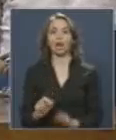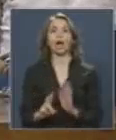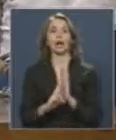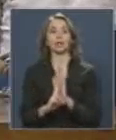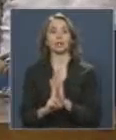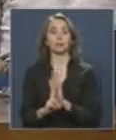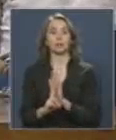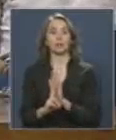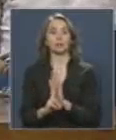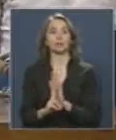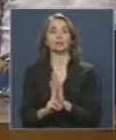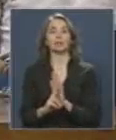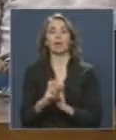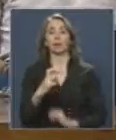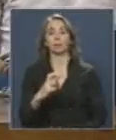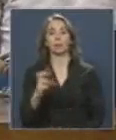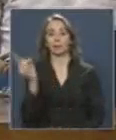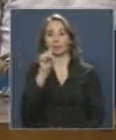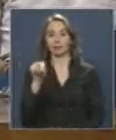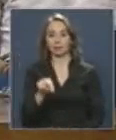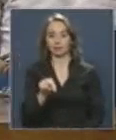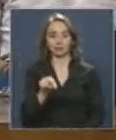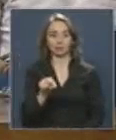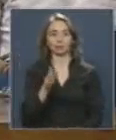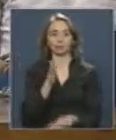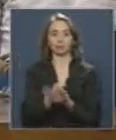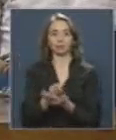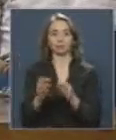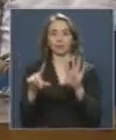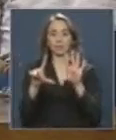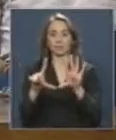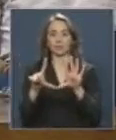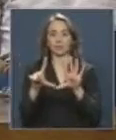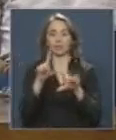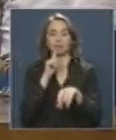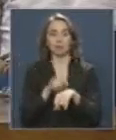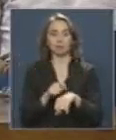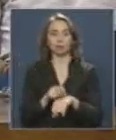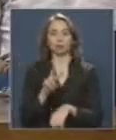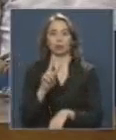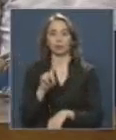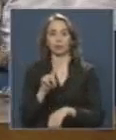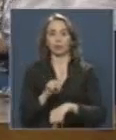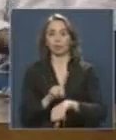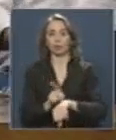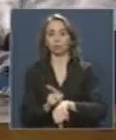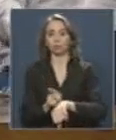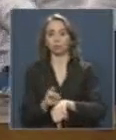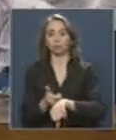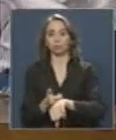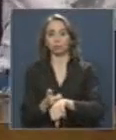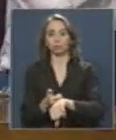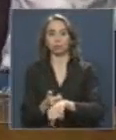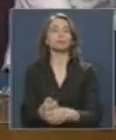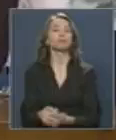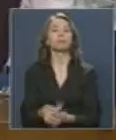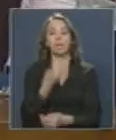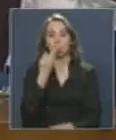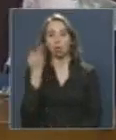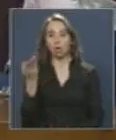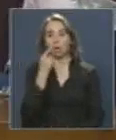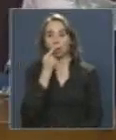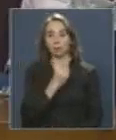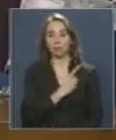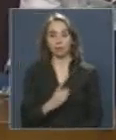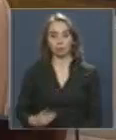del Comité del Partido Socialista, hasta por 7 minutos y 21 segundos. Tiene usted la palabra, honorable